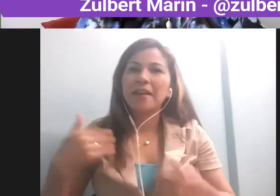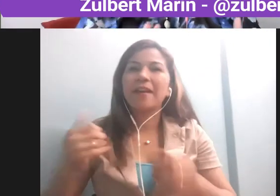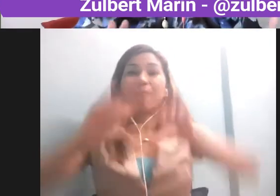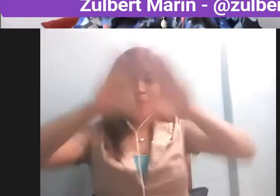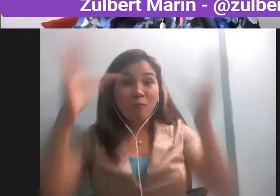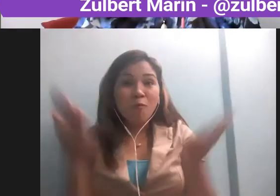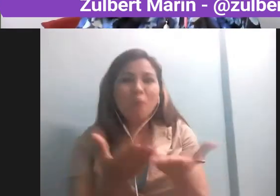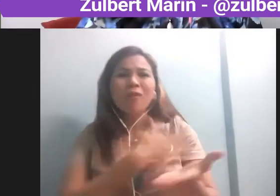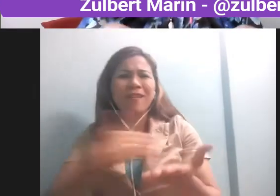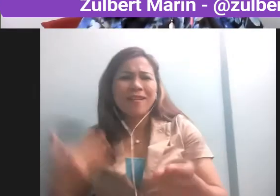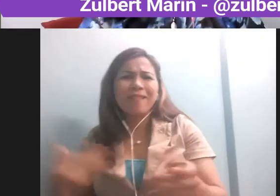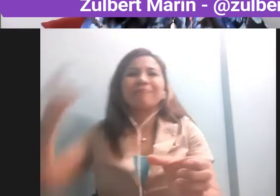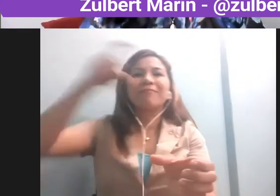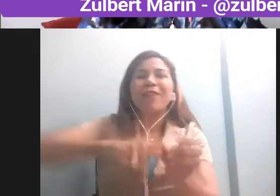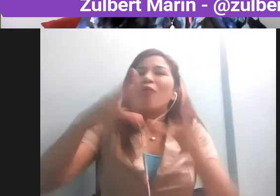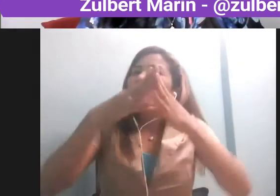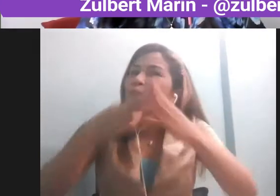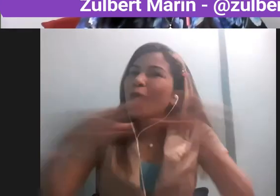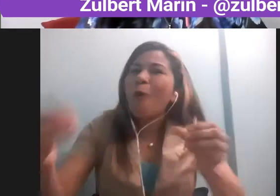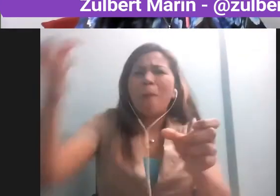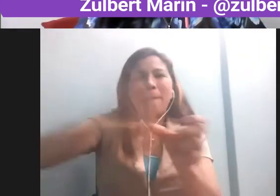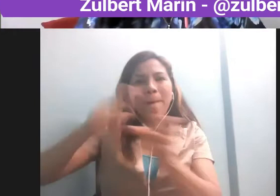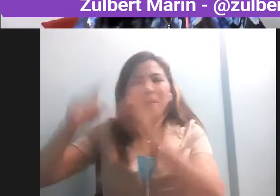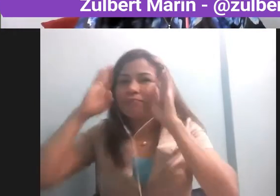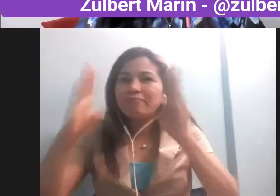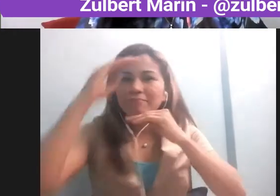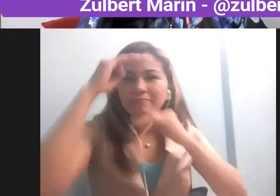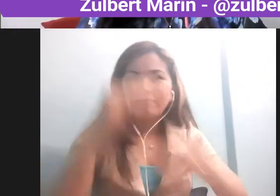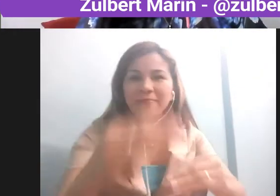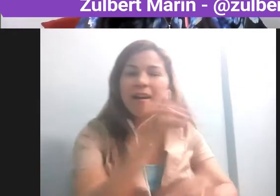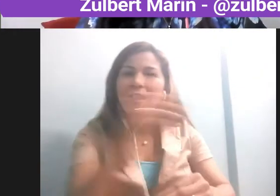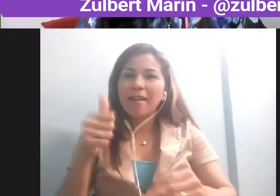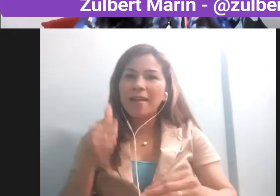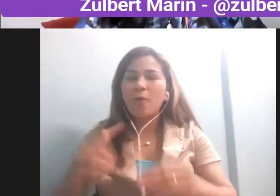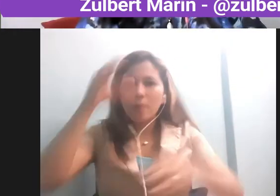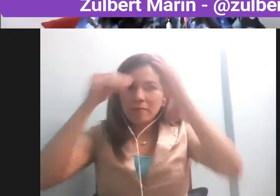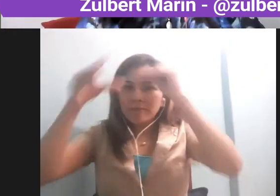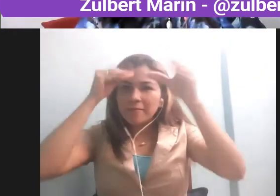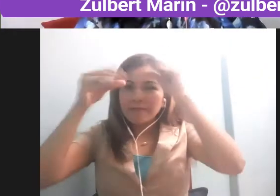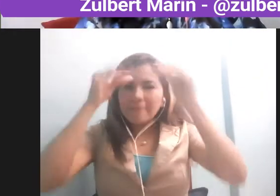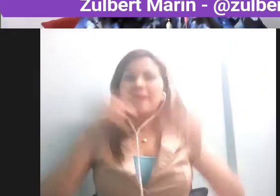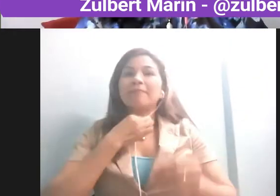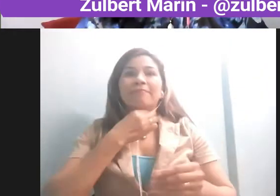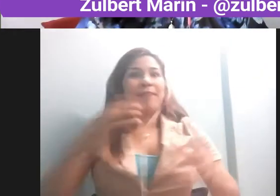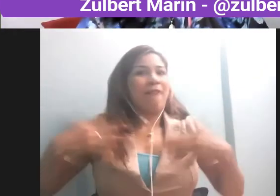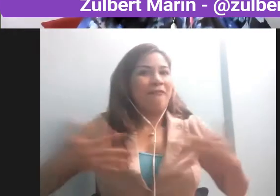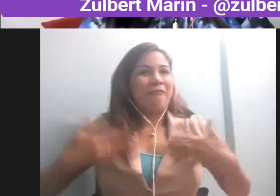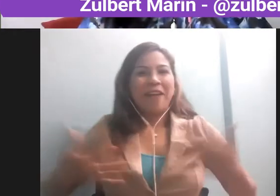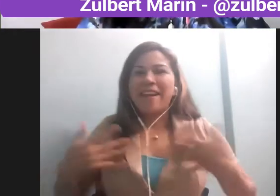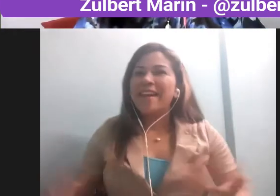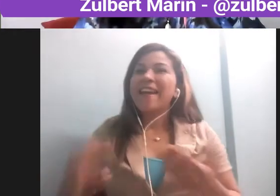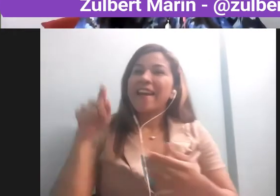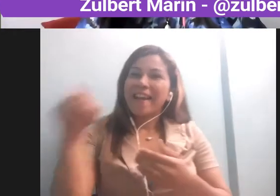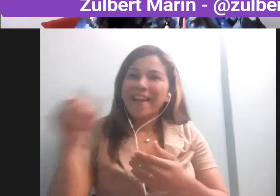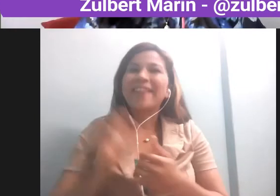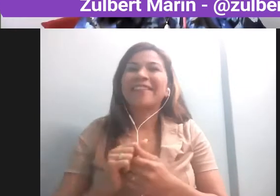tenemos que participar todos y estar atentos a todos y cada uno de estos aprendizajes. Estoy feliz de recibir a mi querida Dalia Sánchez